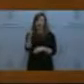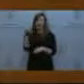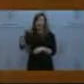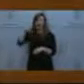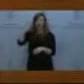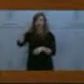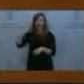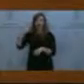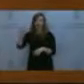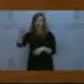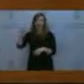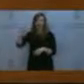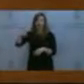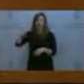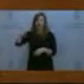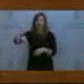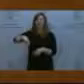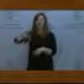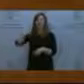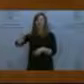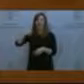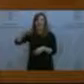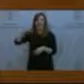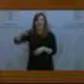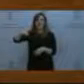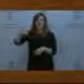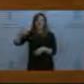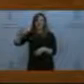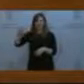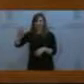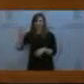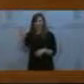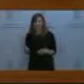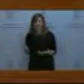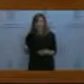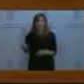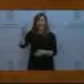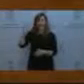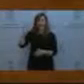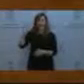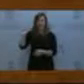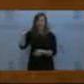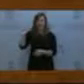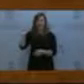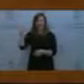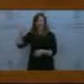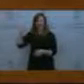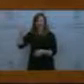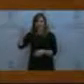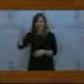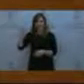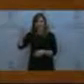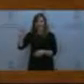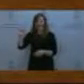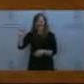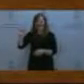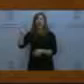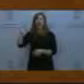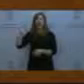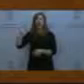Ramón, José Luis, Faustino, Juan Carlos, Amador, Francisco, Víctor Manuel, José